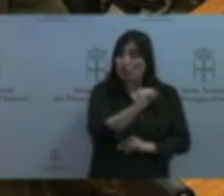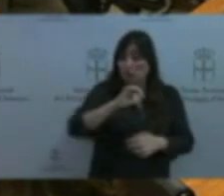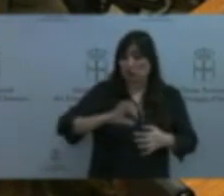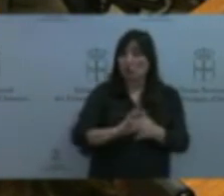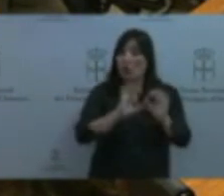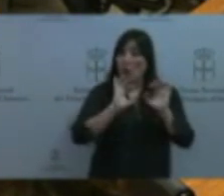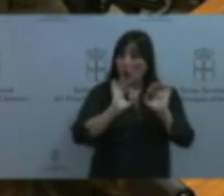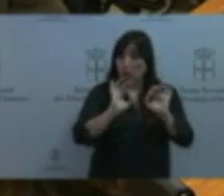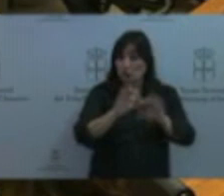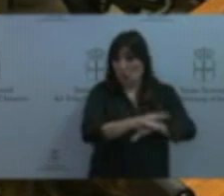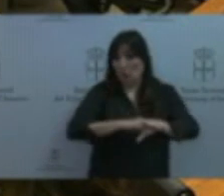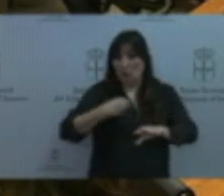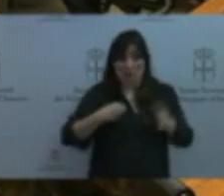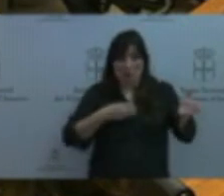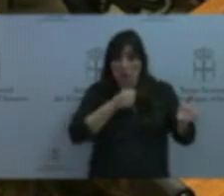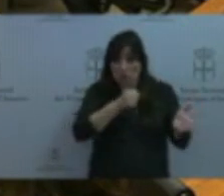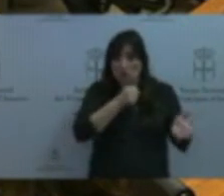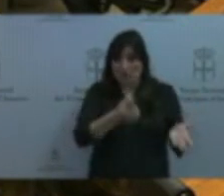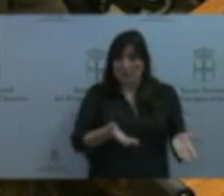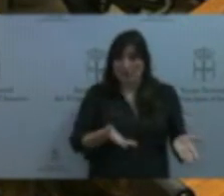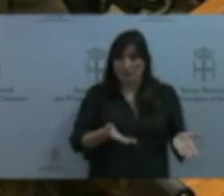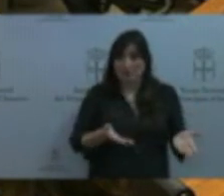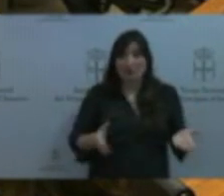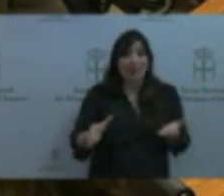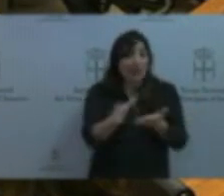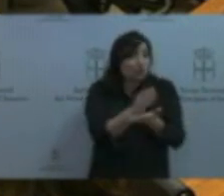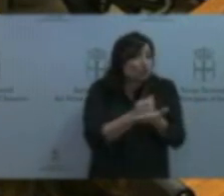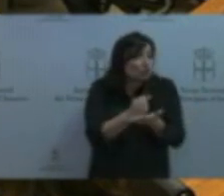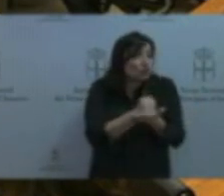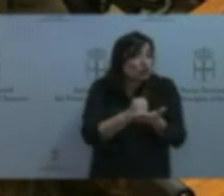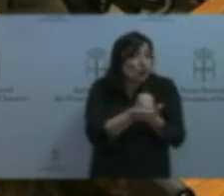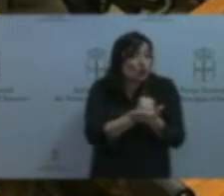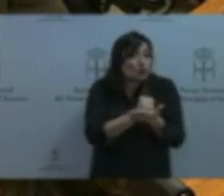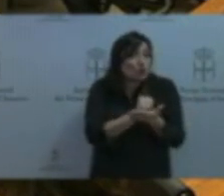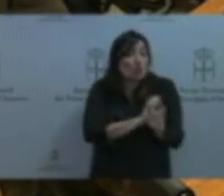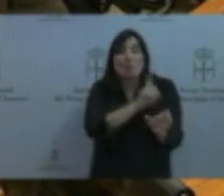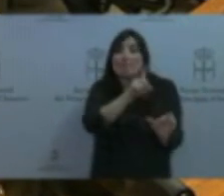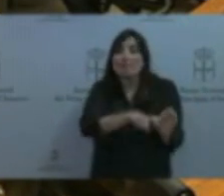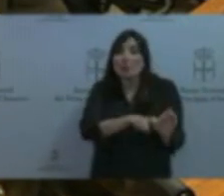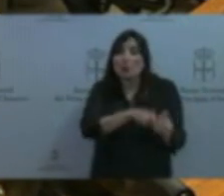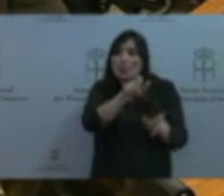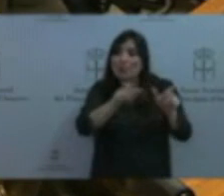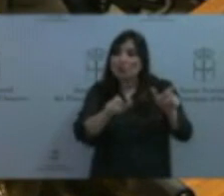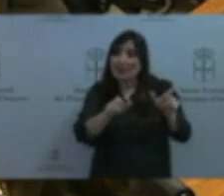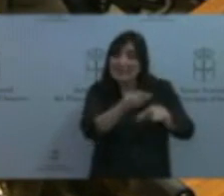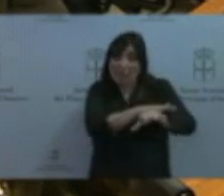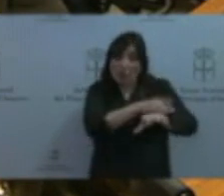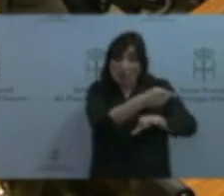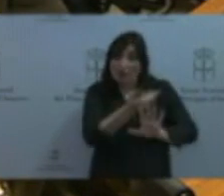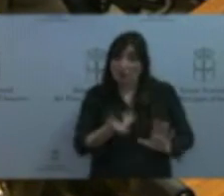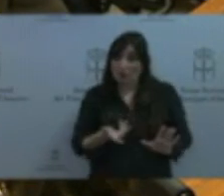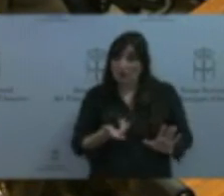todos ellos, de una u otra manera, resultaron implicados miembros de su gobierno dirigiendo los